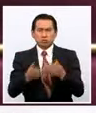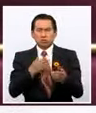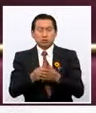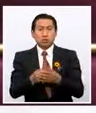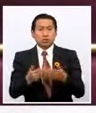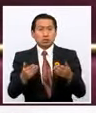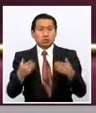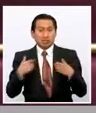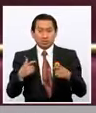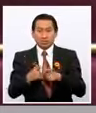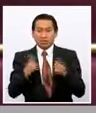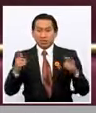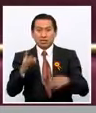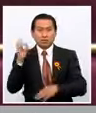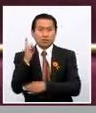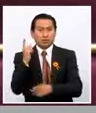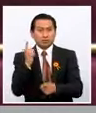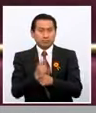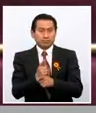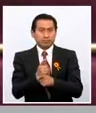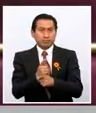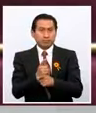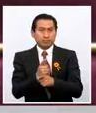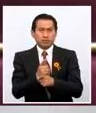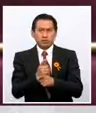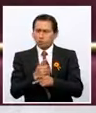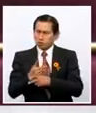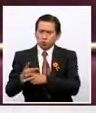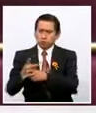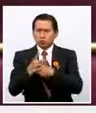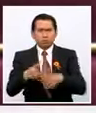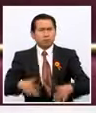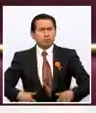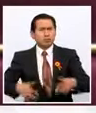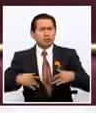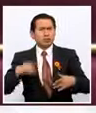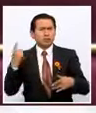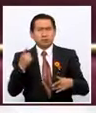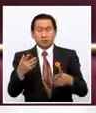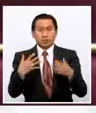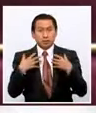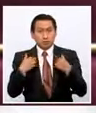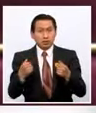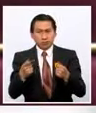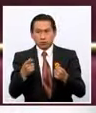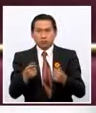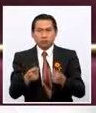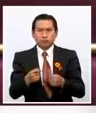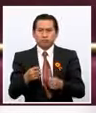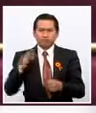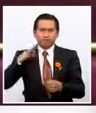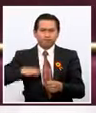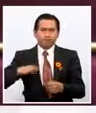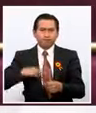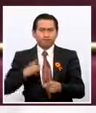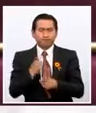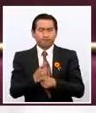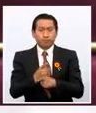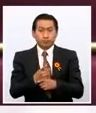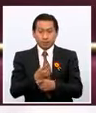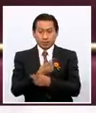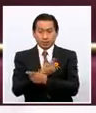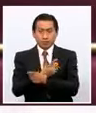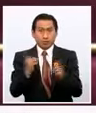un gran país cuidemos siempre la vida la salud la prosperidad la democracia